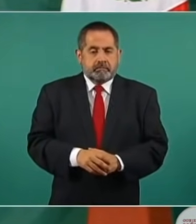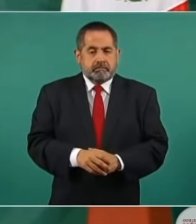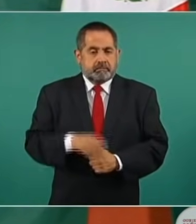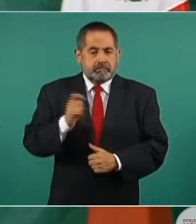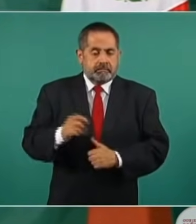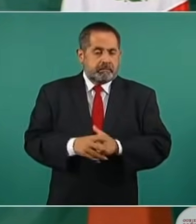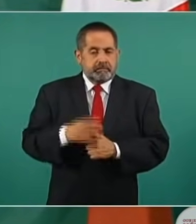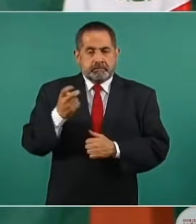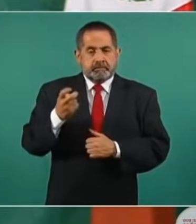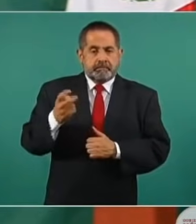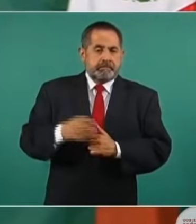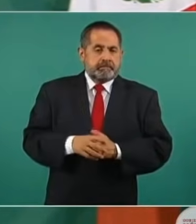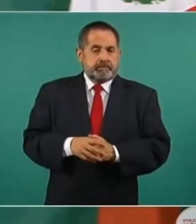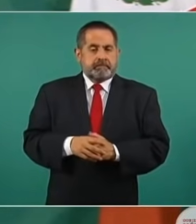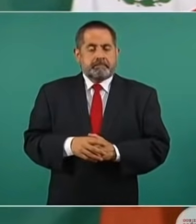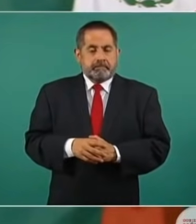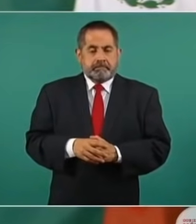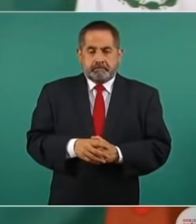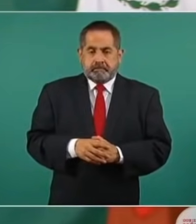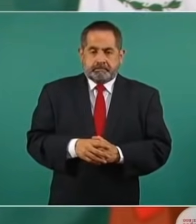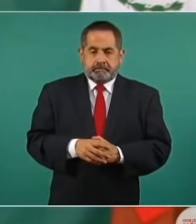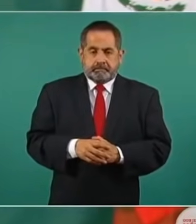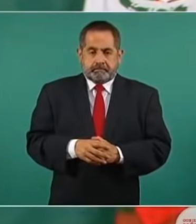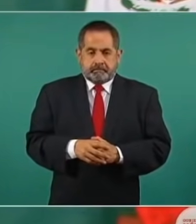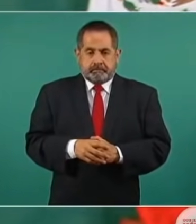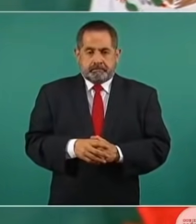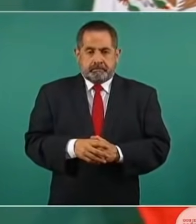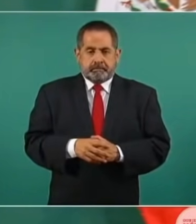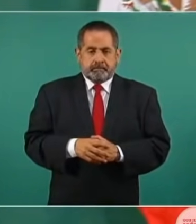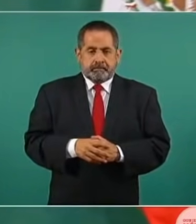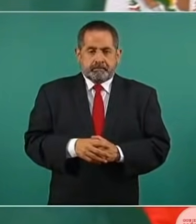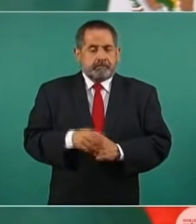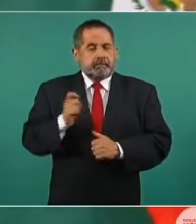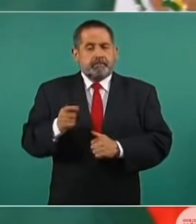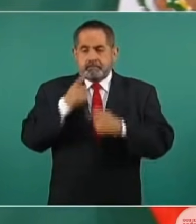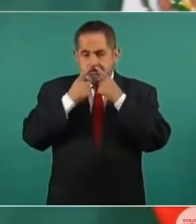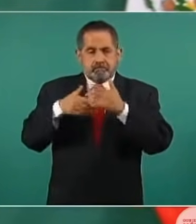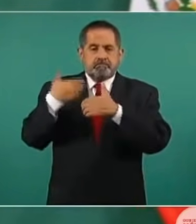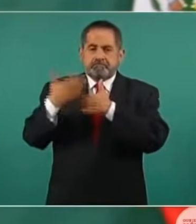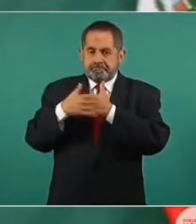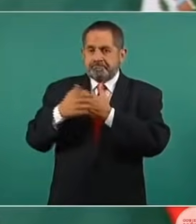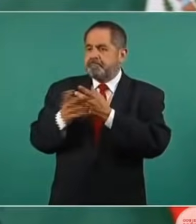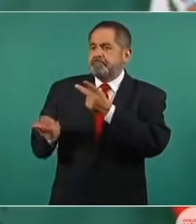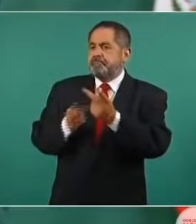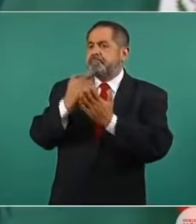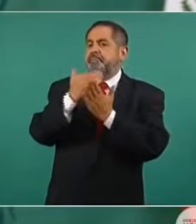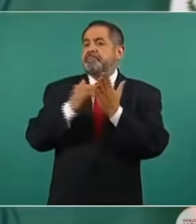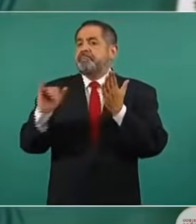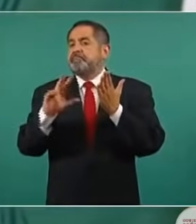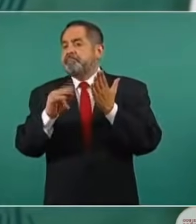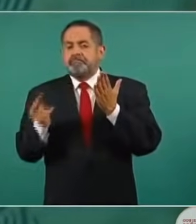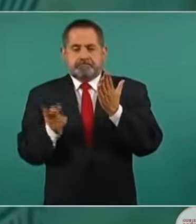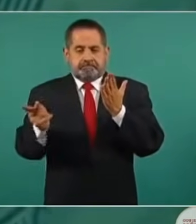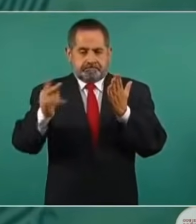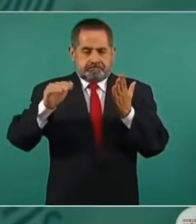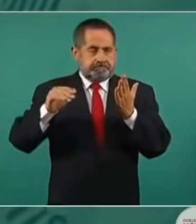Entonces, por eso es que la consulta se va a llevar a cabo el día